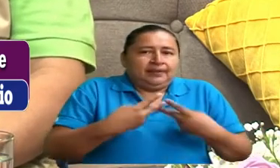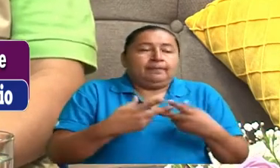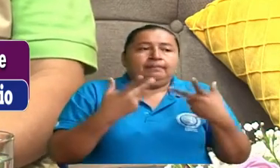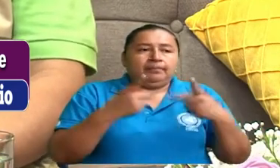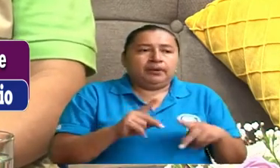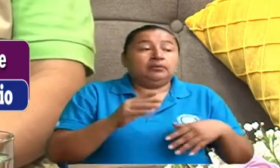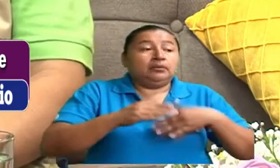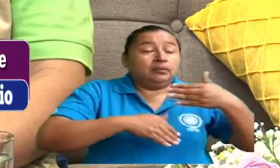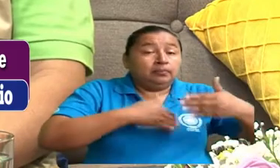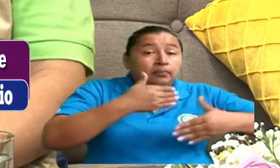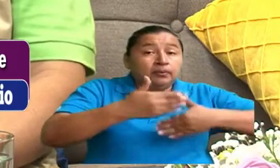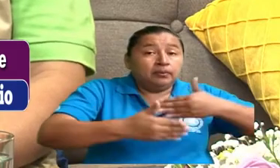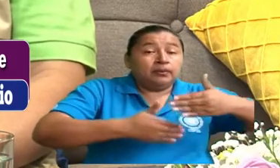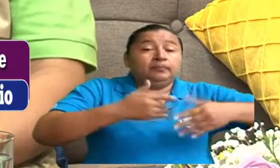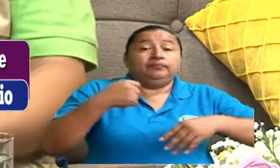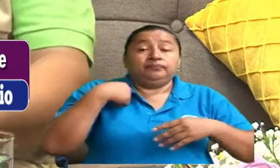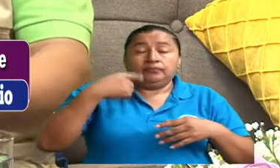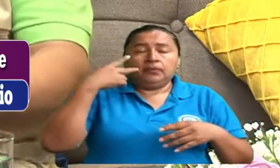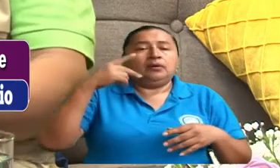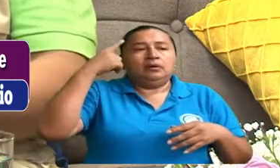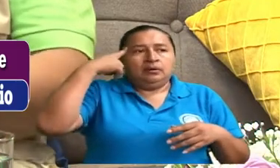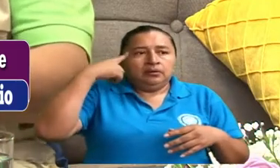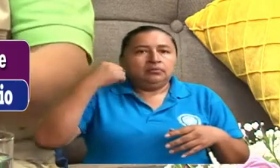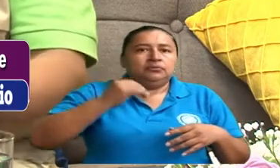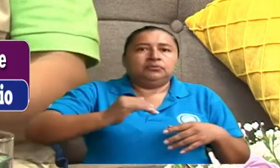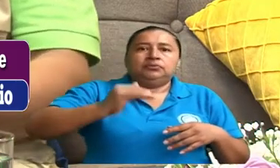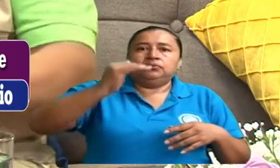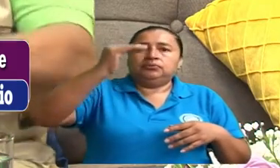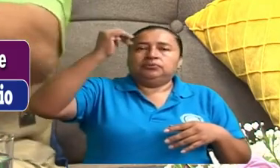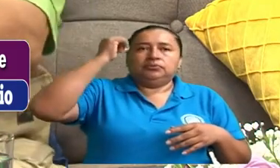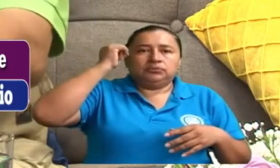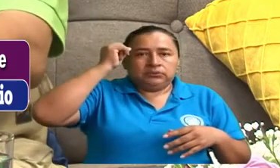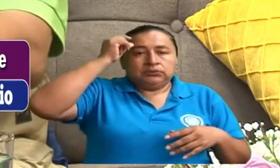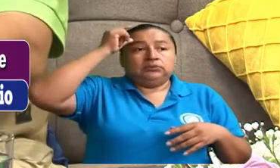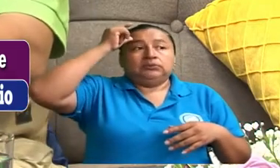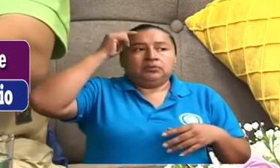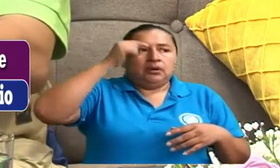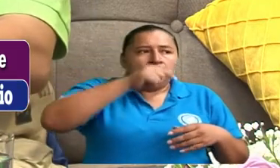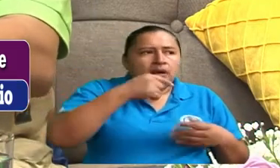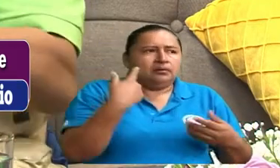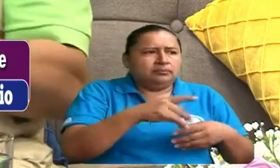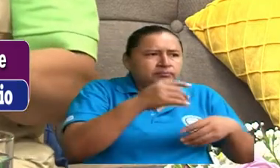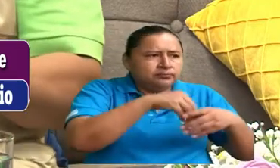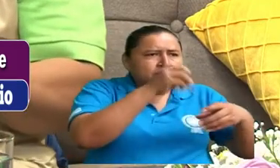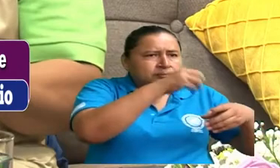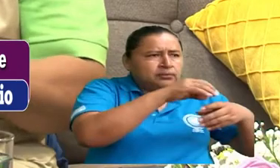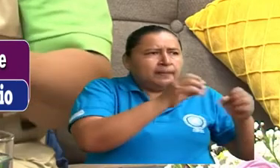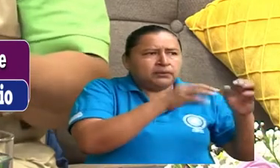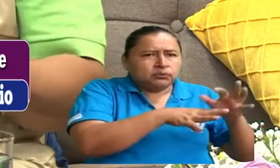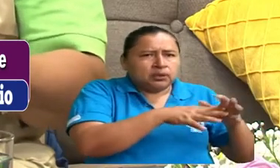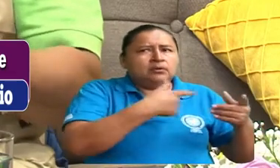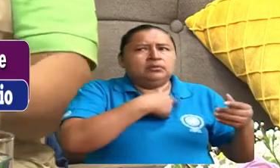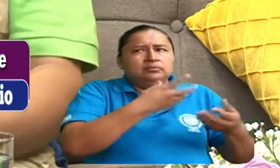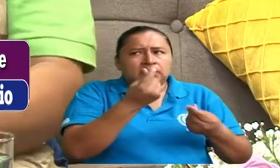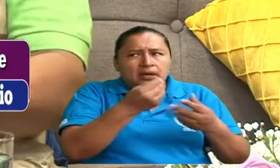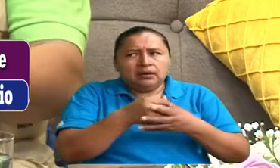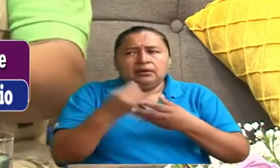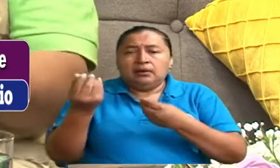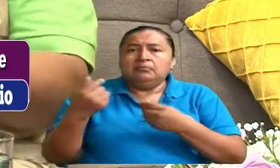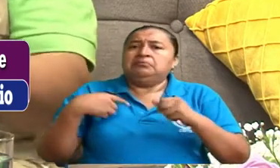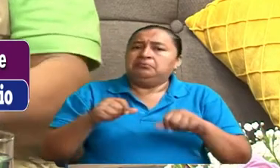me vine dando cuenta que a través de la recolección de la basura llevaba el sustento al hogar, pero también, ¿verdad?, me daba